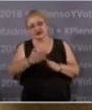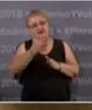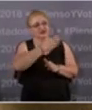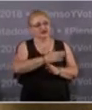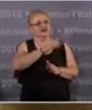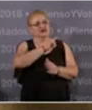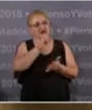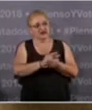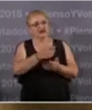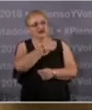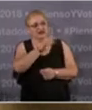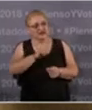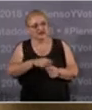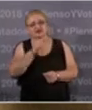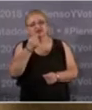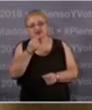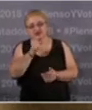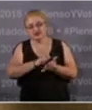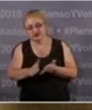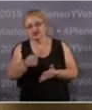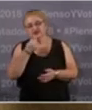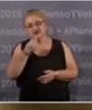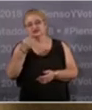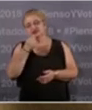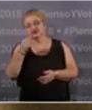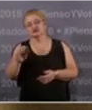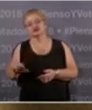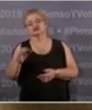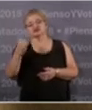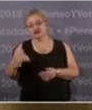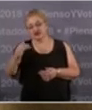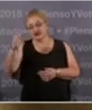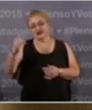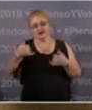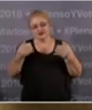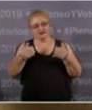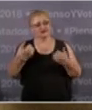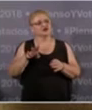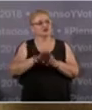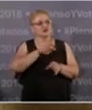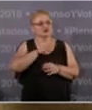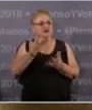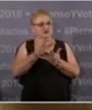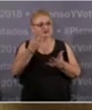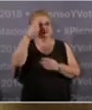General de Protección de los Derechos de las Niñas, Niños y Adolescentes. ¿Cómo podemos hacer desde el Congreso de la Unión